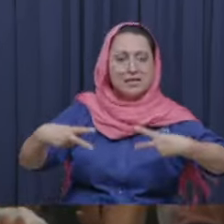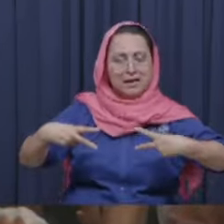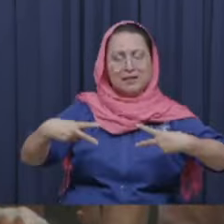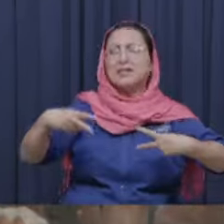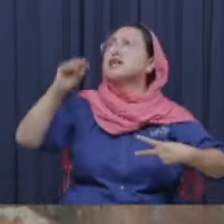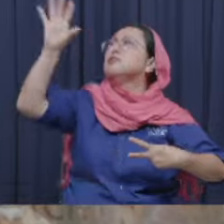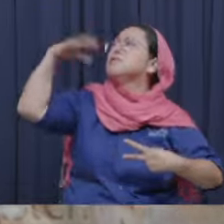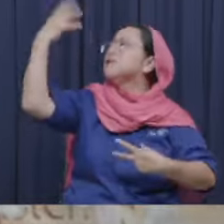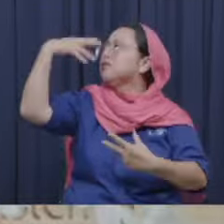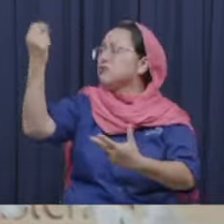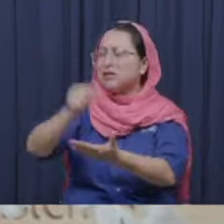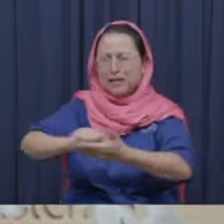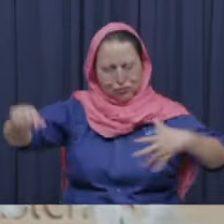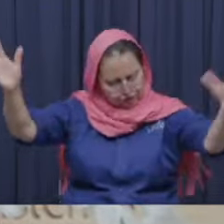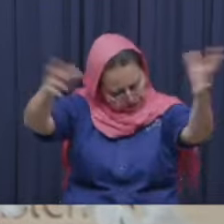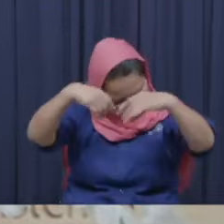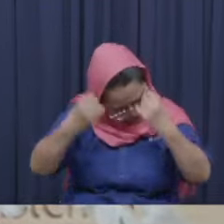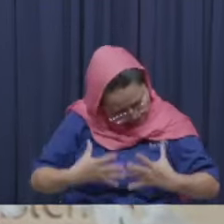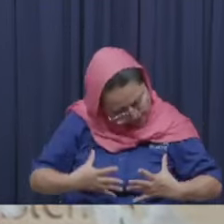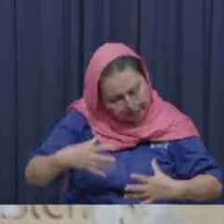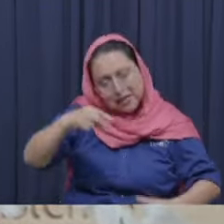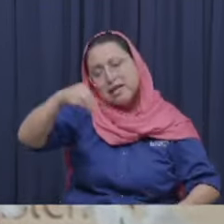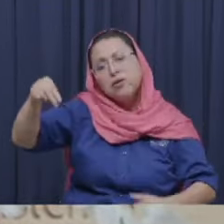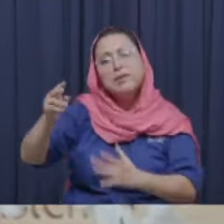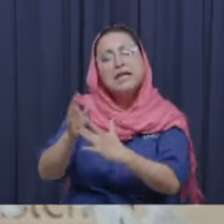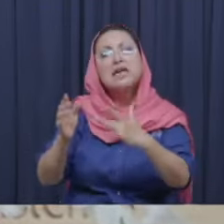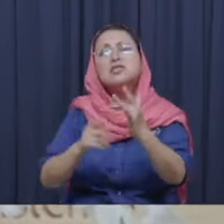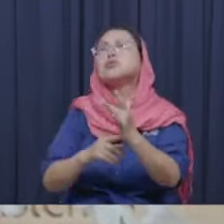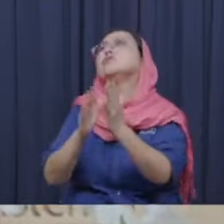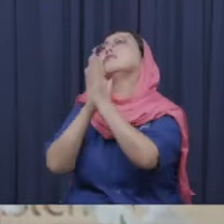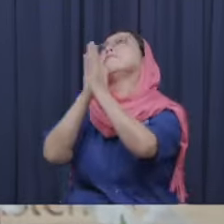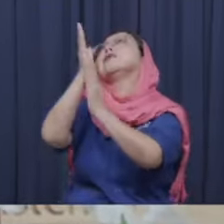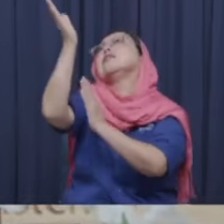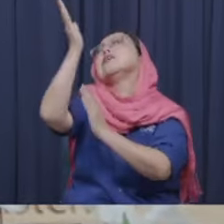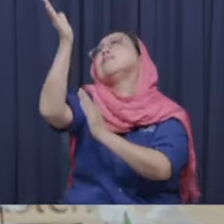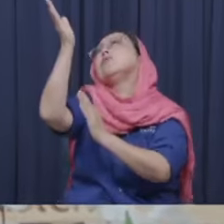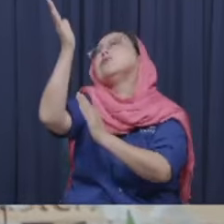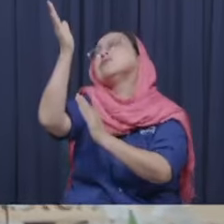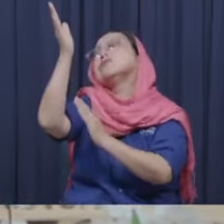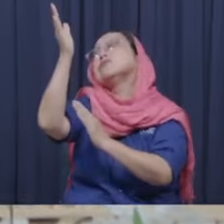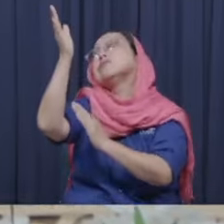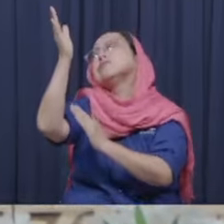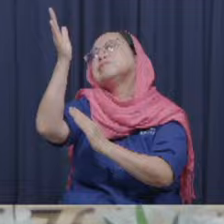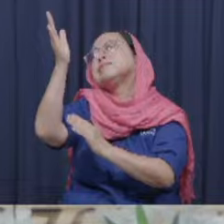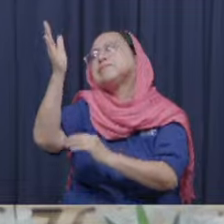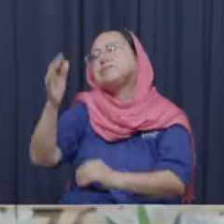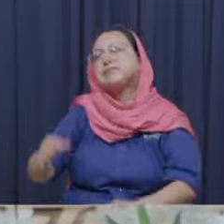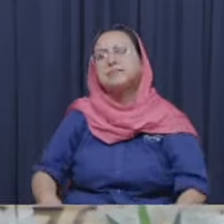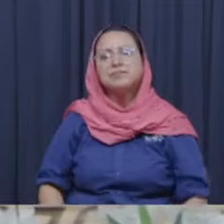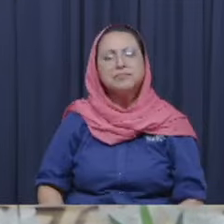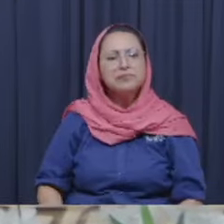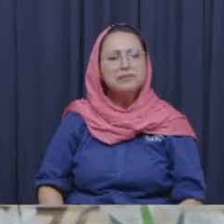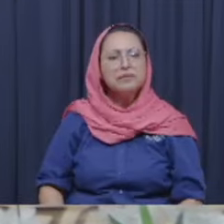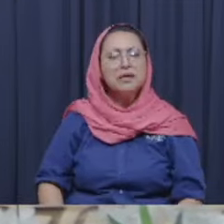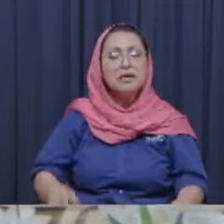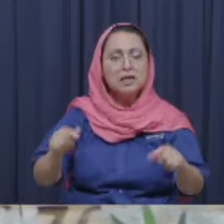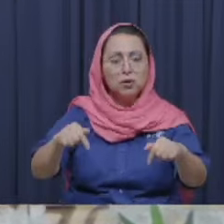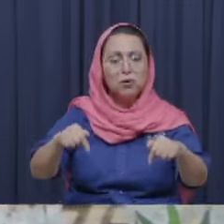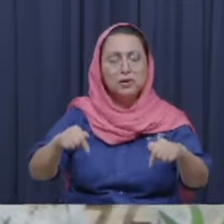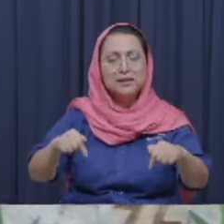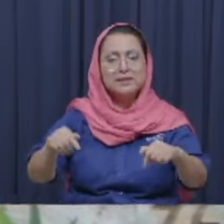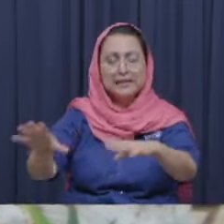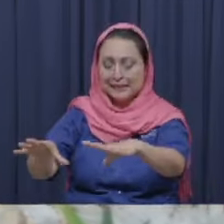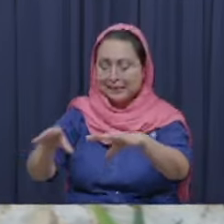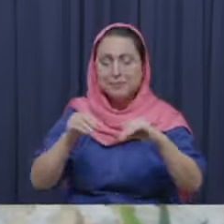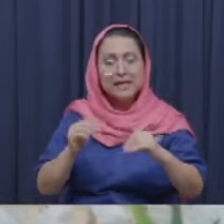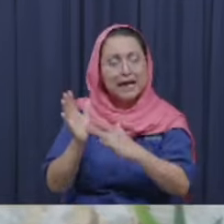Señor. En el nombre de Jesús te lo pedimos, como te pedimos por estos tus hijos e hijas, Señor, que te están recibiendo, que se